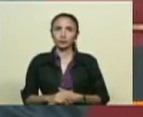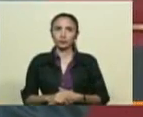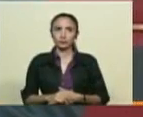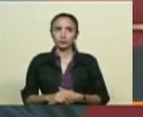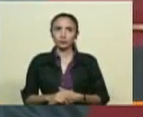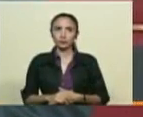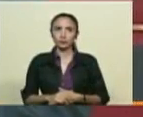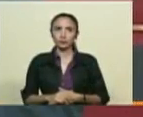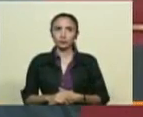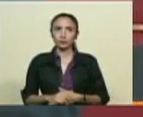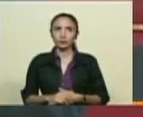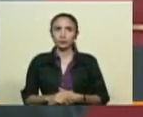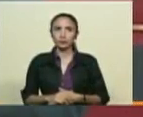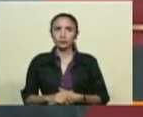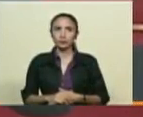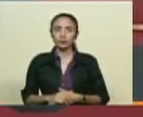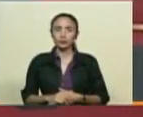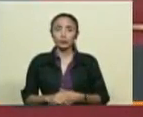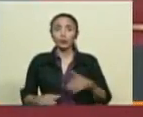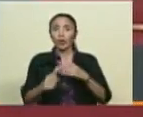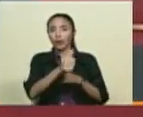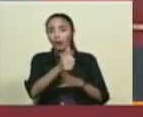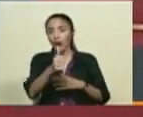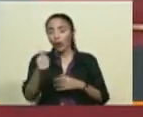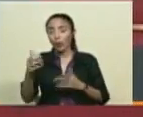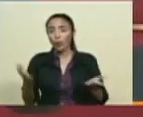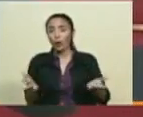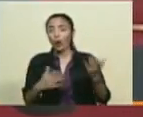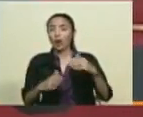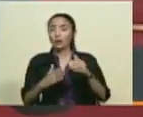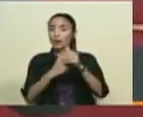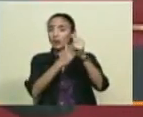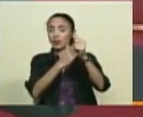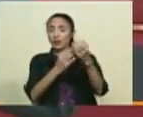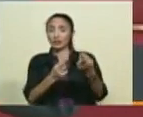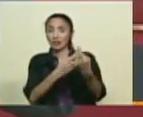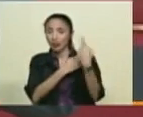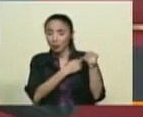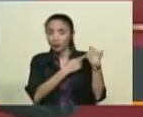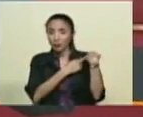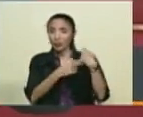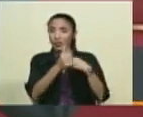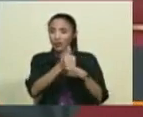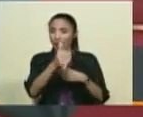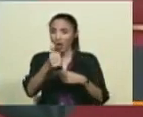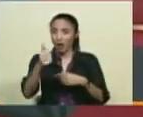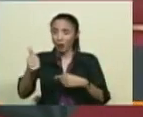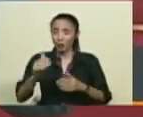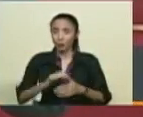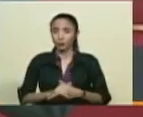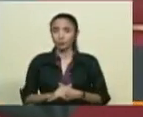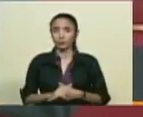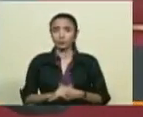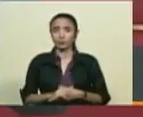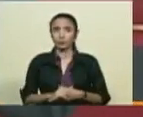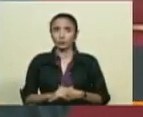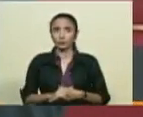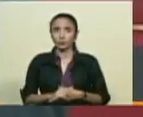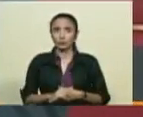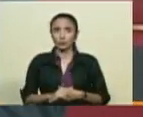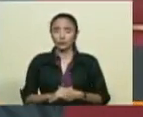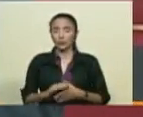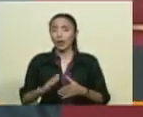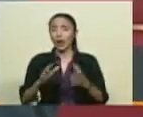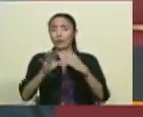Asumamos la responsabilidad del liderazgo que tiene la OPEP Plus, la OPEP más